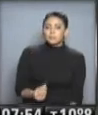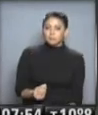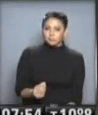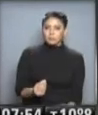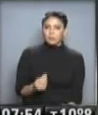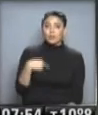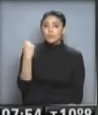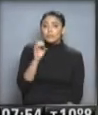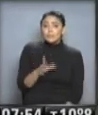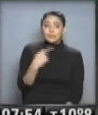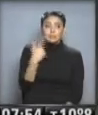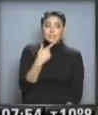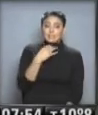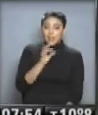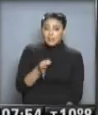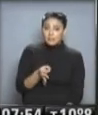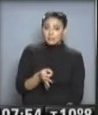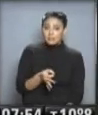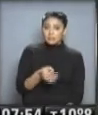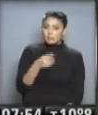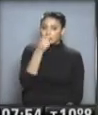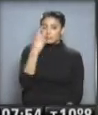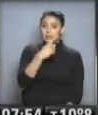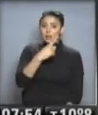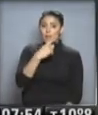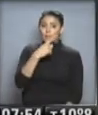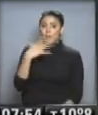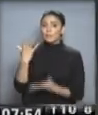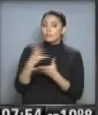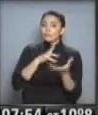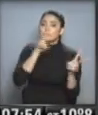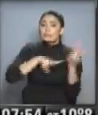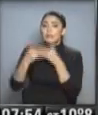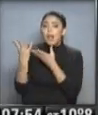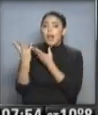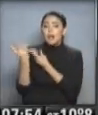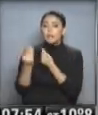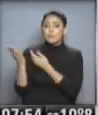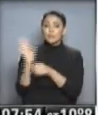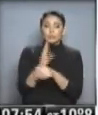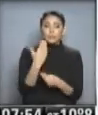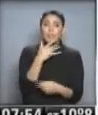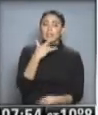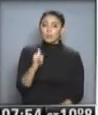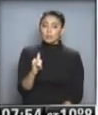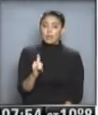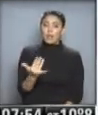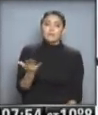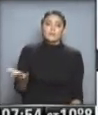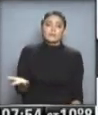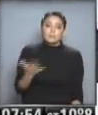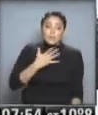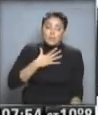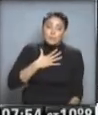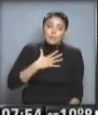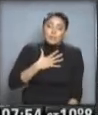Nosotros lo que hicimos es, cuando nos enteramos, enseguida buscamos el apoyo para poder hacer la denuncia, ¿no? Yo qué sé, de parte